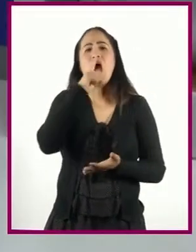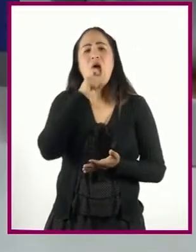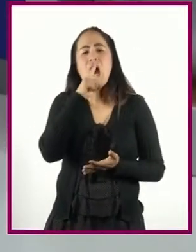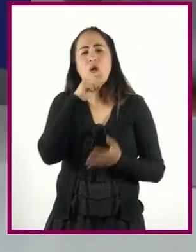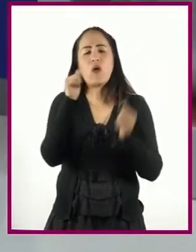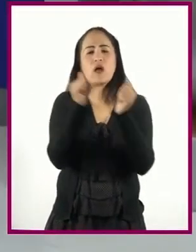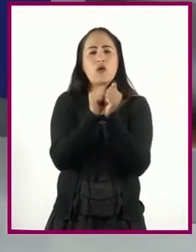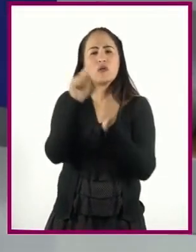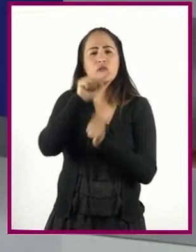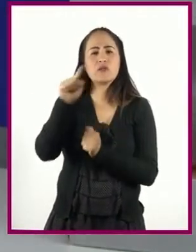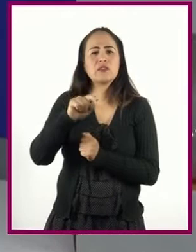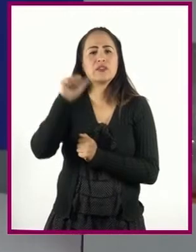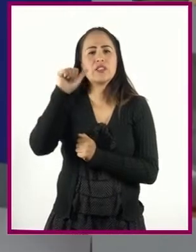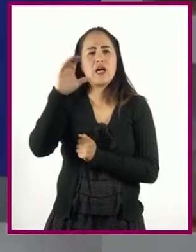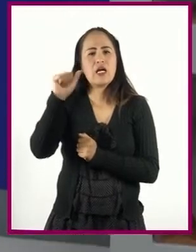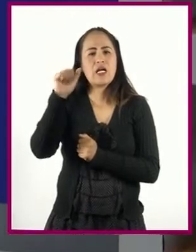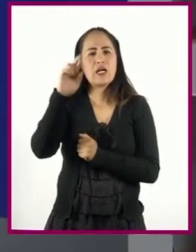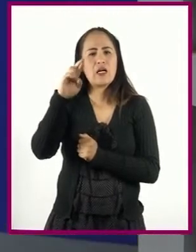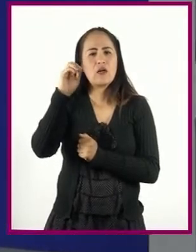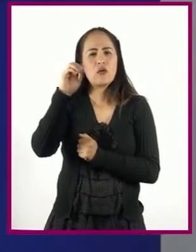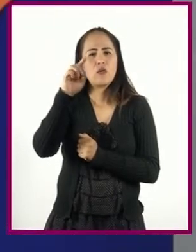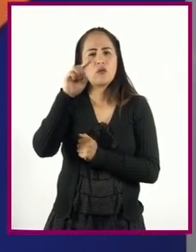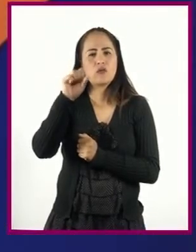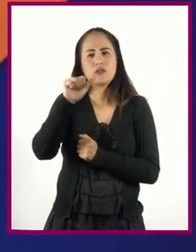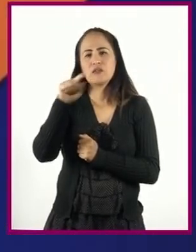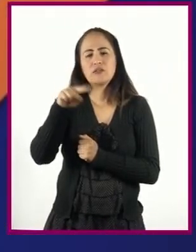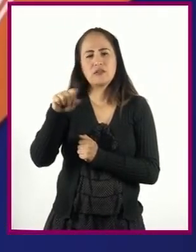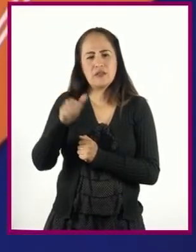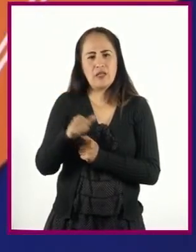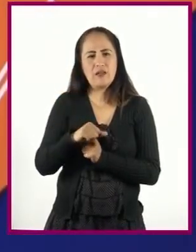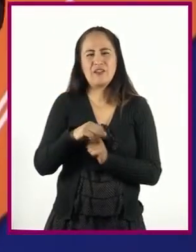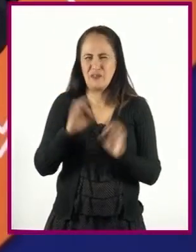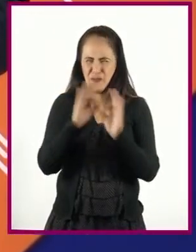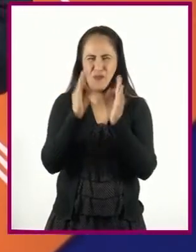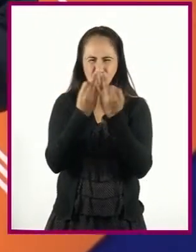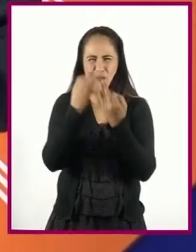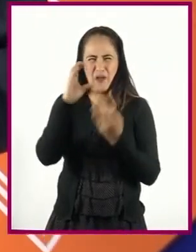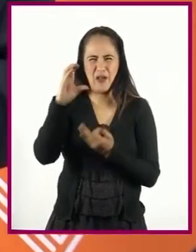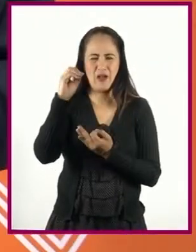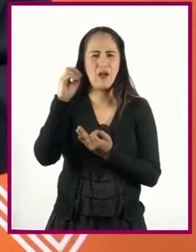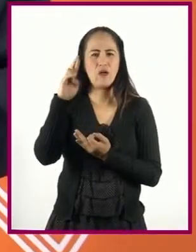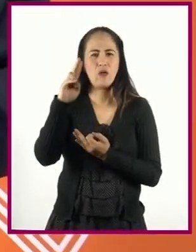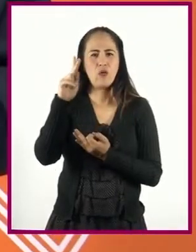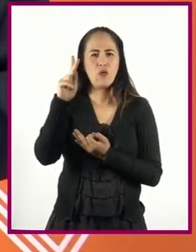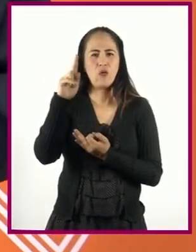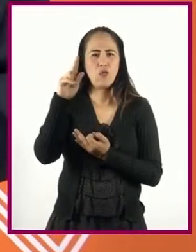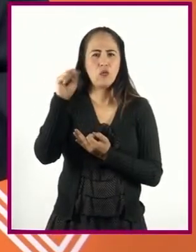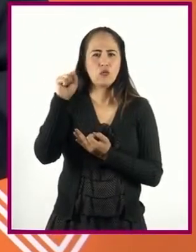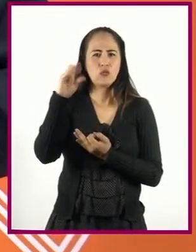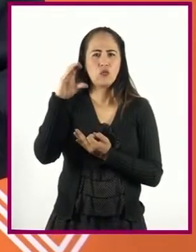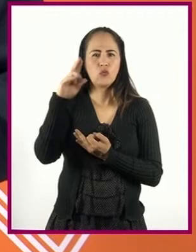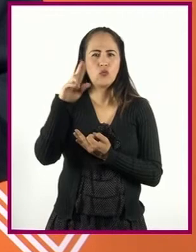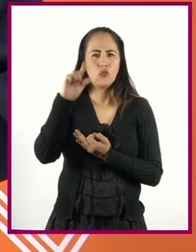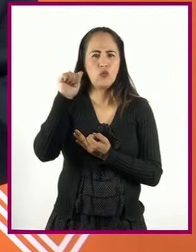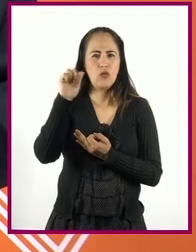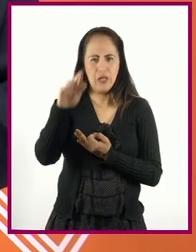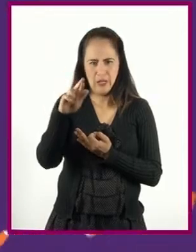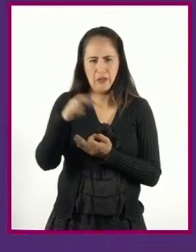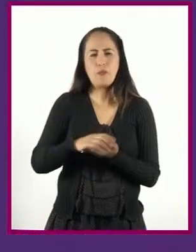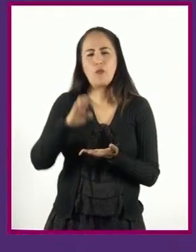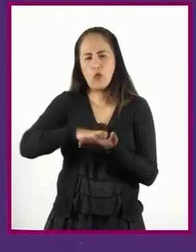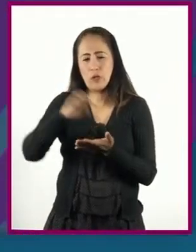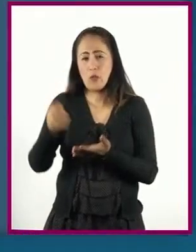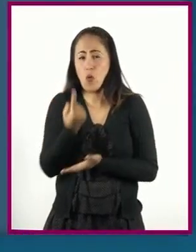sacarosa. Para representar un compuesto utilizando el modelo corpuscular, lo que debe hacerse es tomar una sola molécula, por ejemplo, de